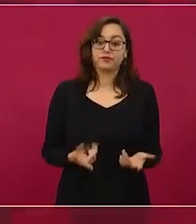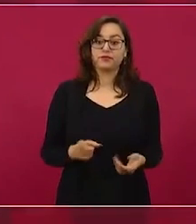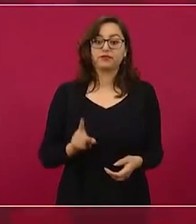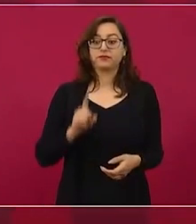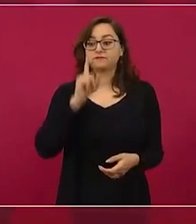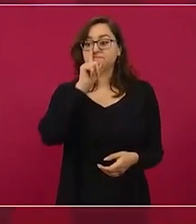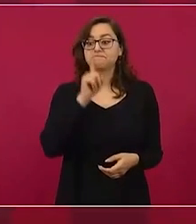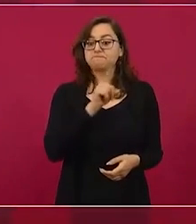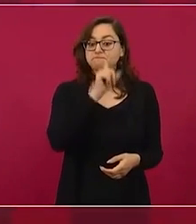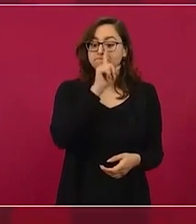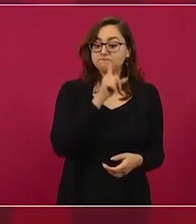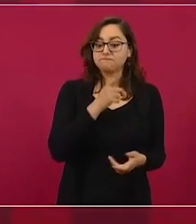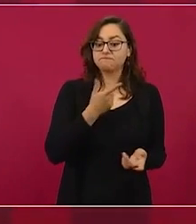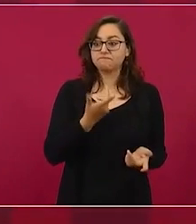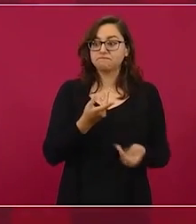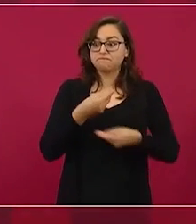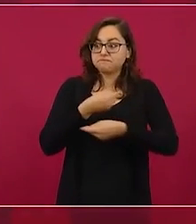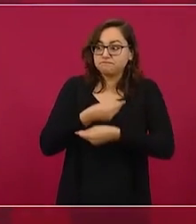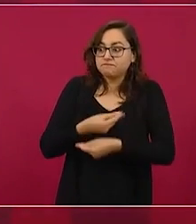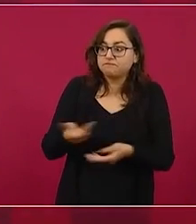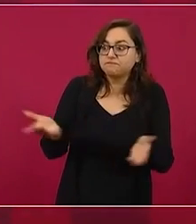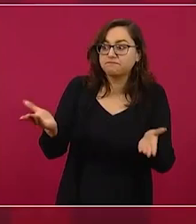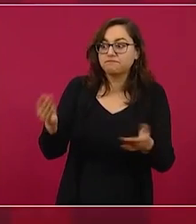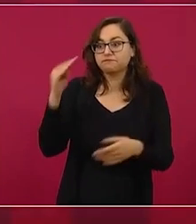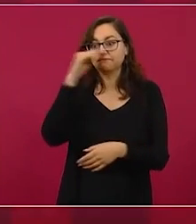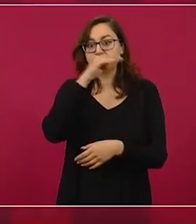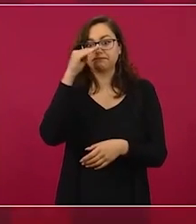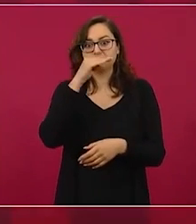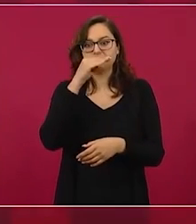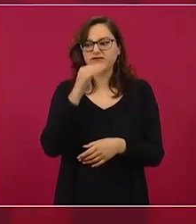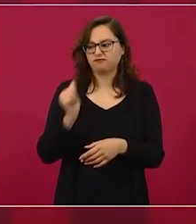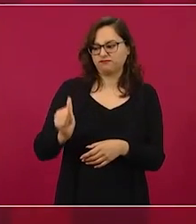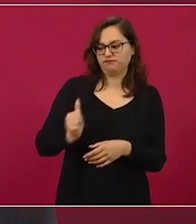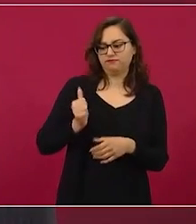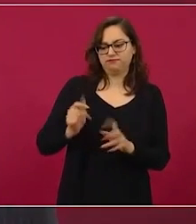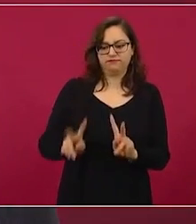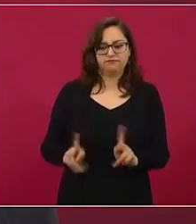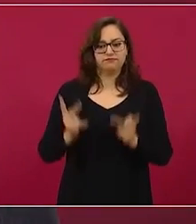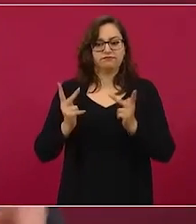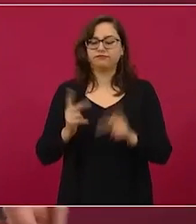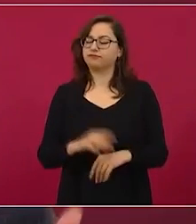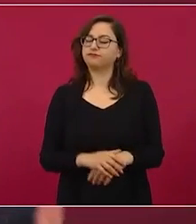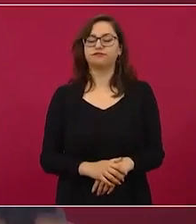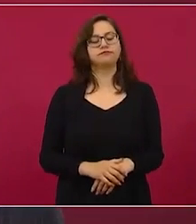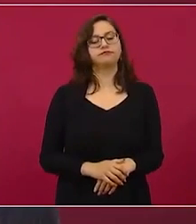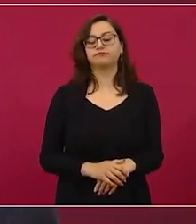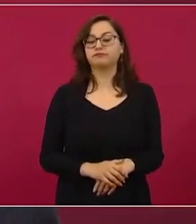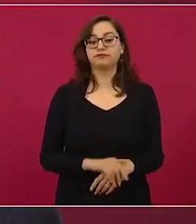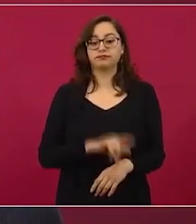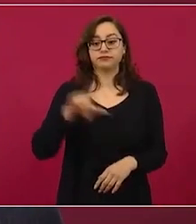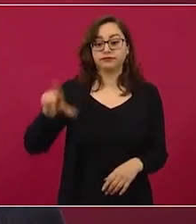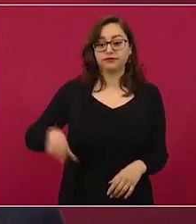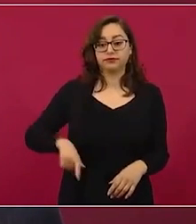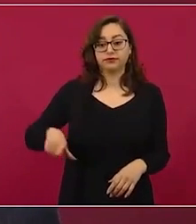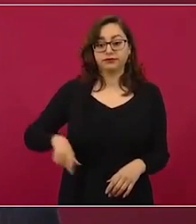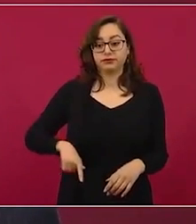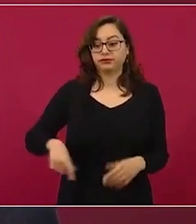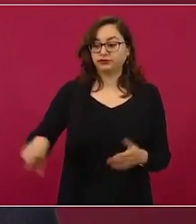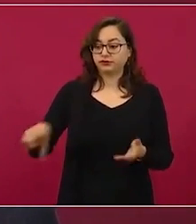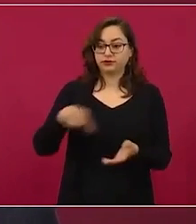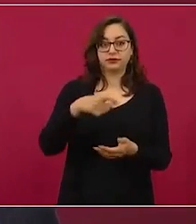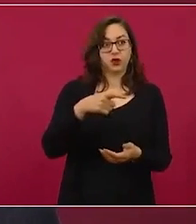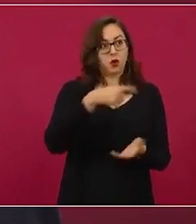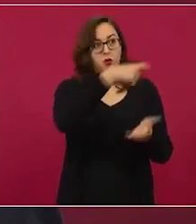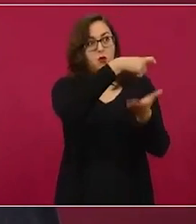de utilidad social. Los gobiernos compramos recursos con el dinero que se recaba, es del Tesoro